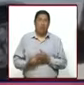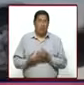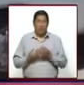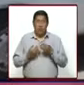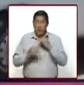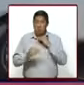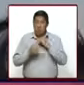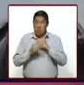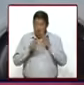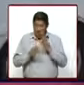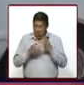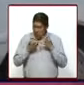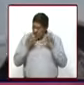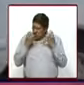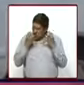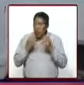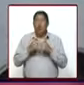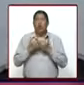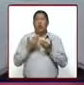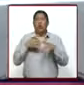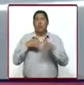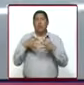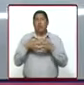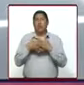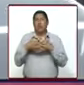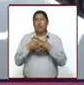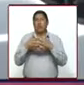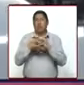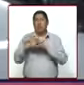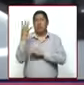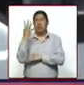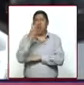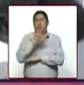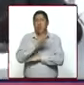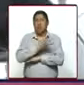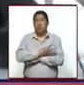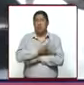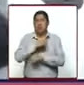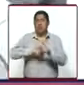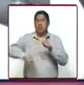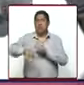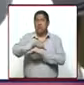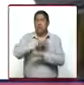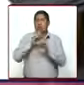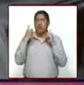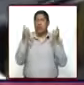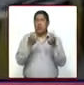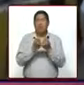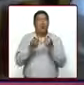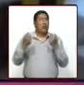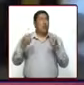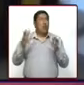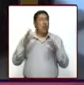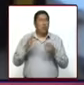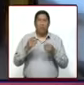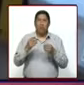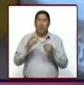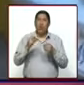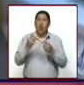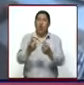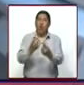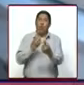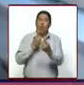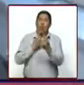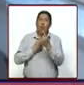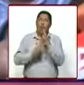molestos, atribuyen este fenómeno a los bloqueos que tienen 4 días sitiado el departamento. Al no dejar en los puntos